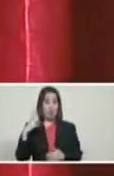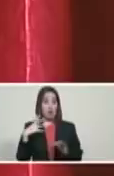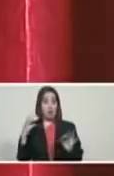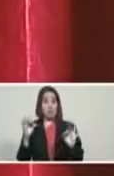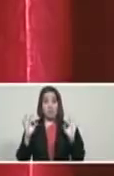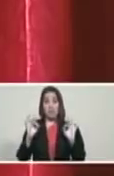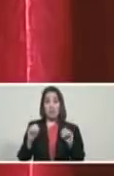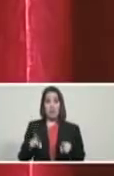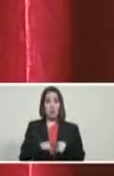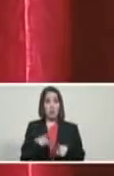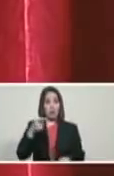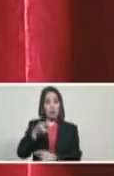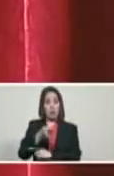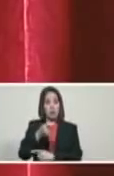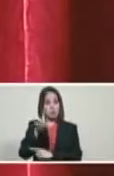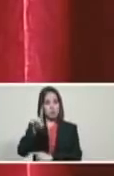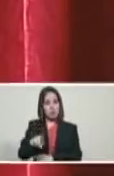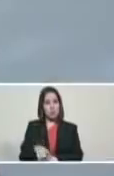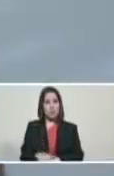también.